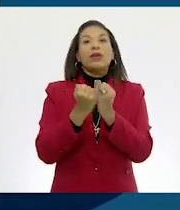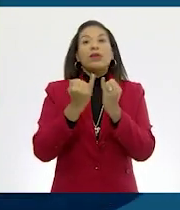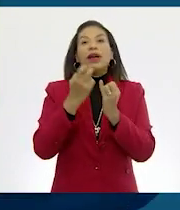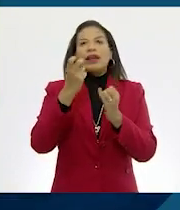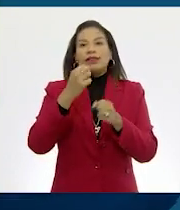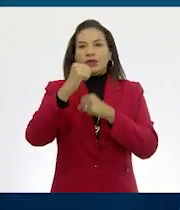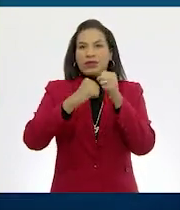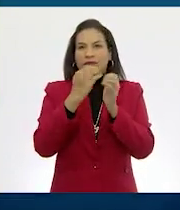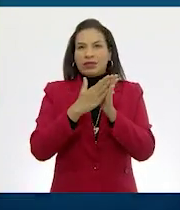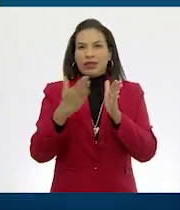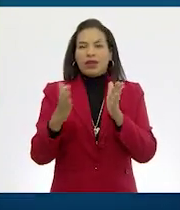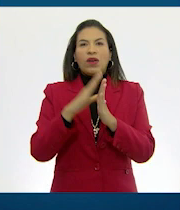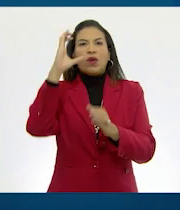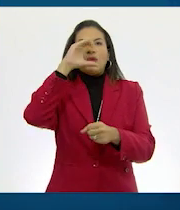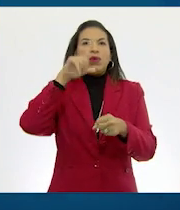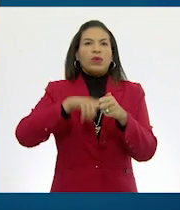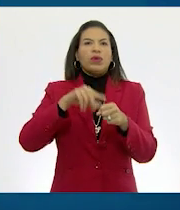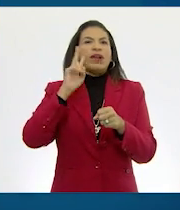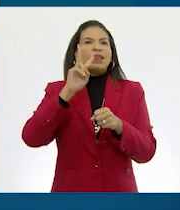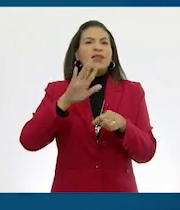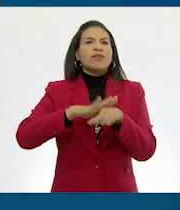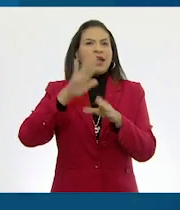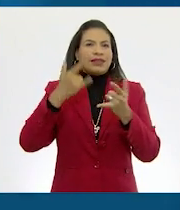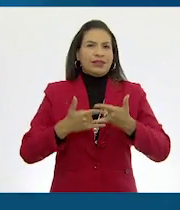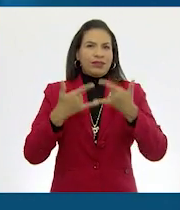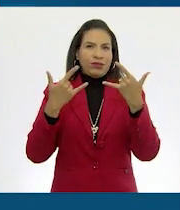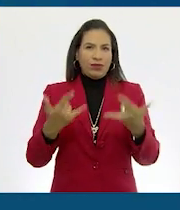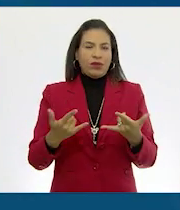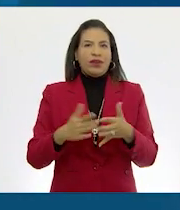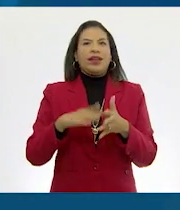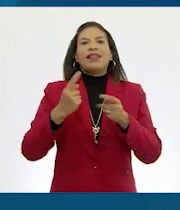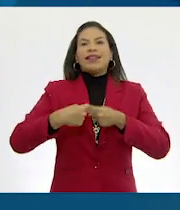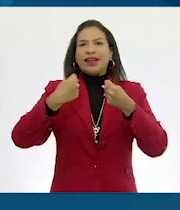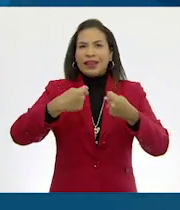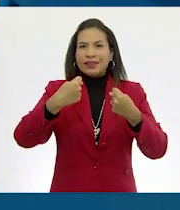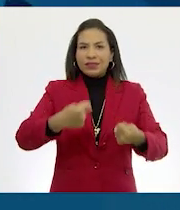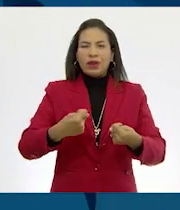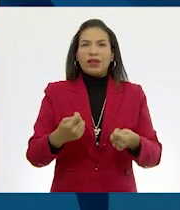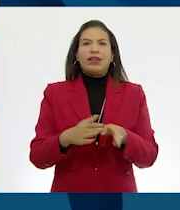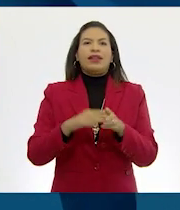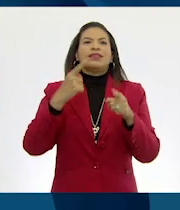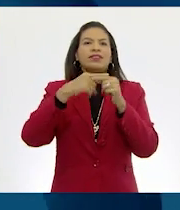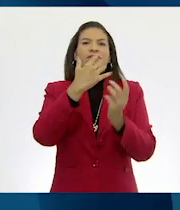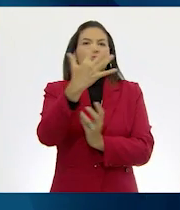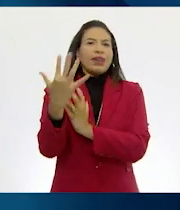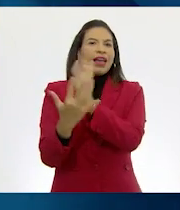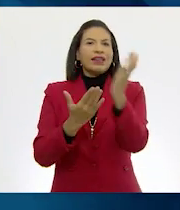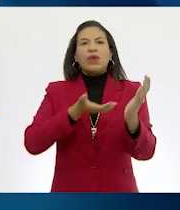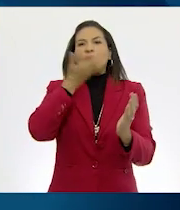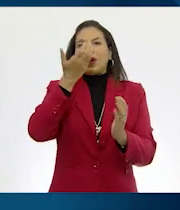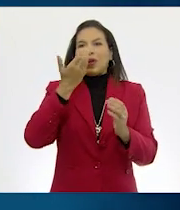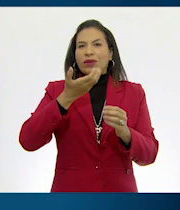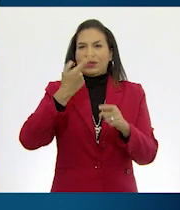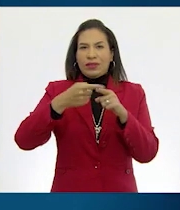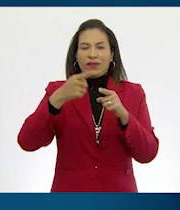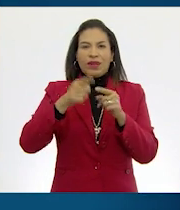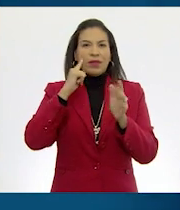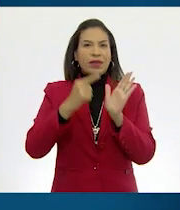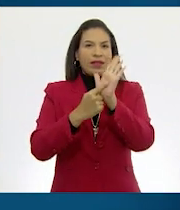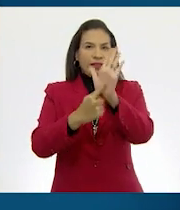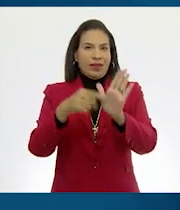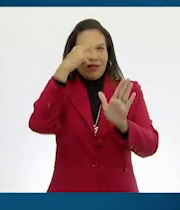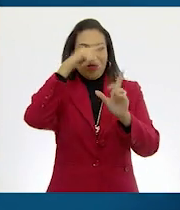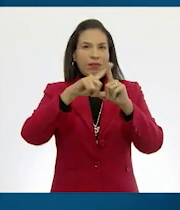en estos años, la cultura buscó resaltar la historia, las tradiciones, los paisajes y las costumbres que mostraran